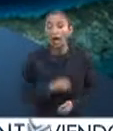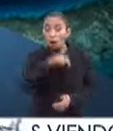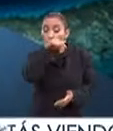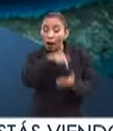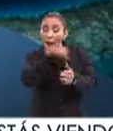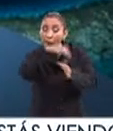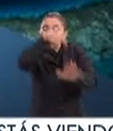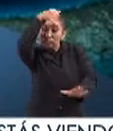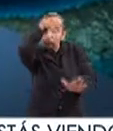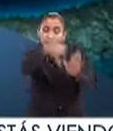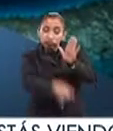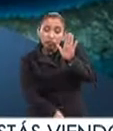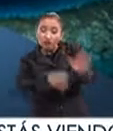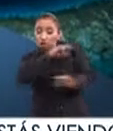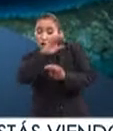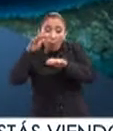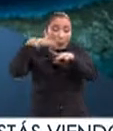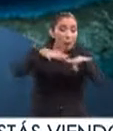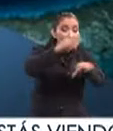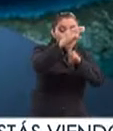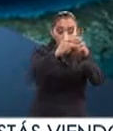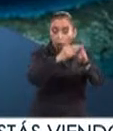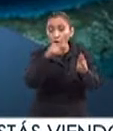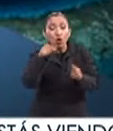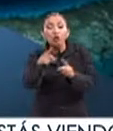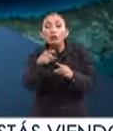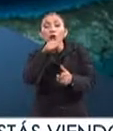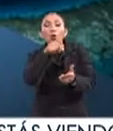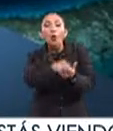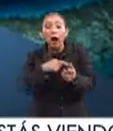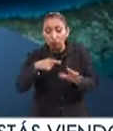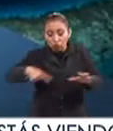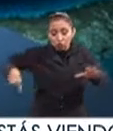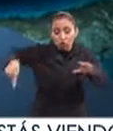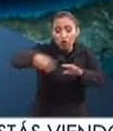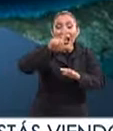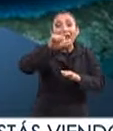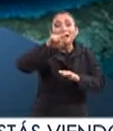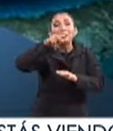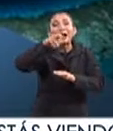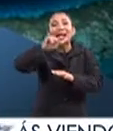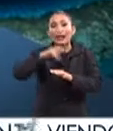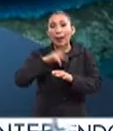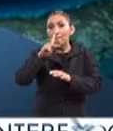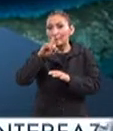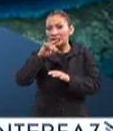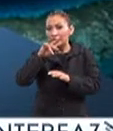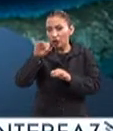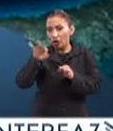El punto más profundo de todos los océanos del mundo se encuentra en la Fosa de las Marianas, en